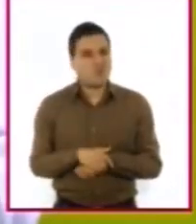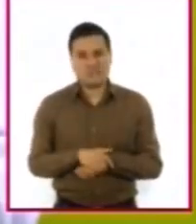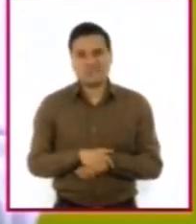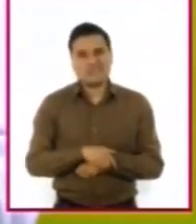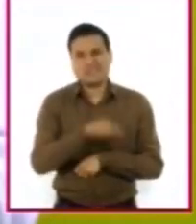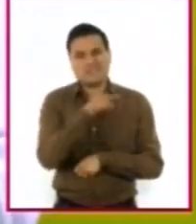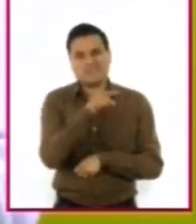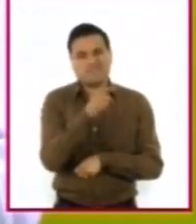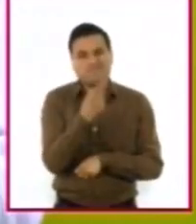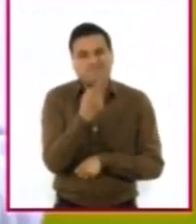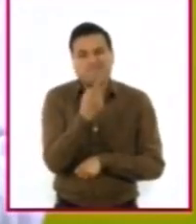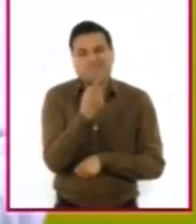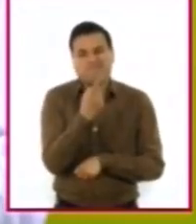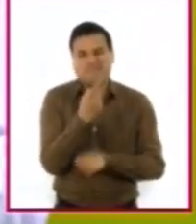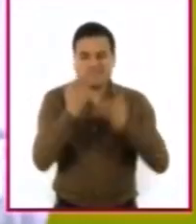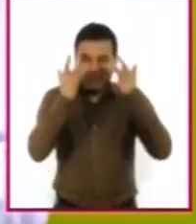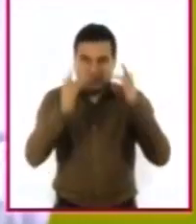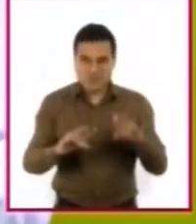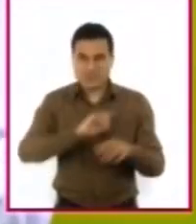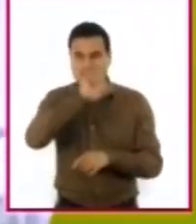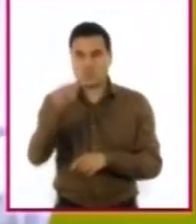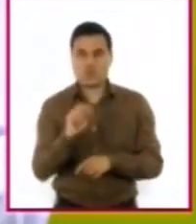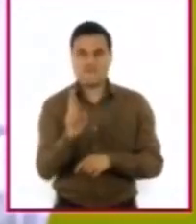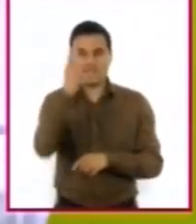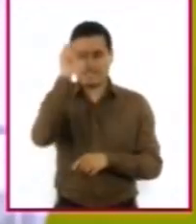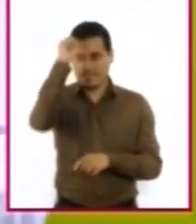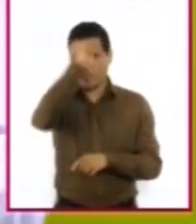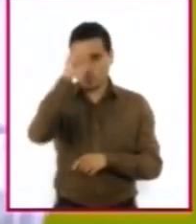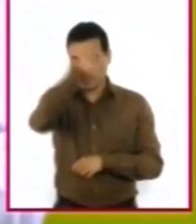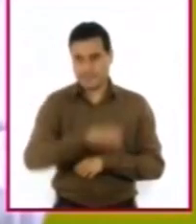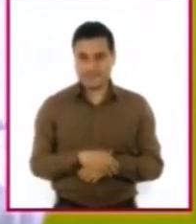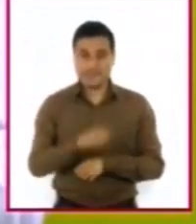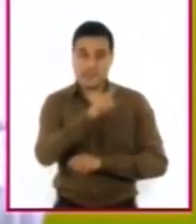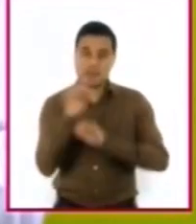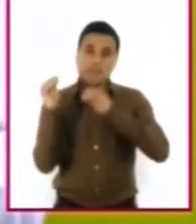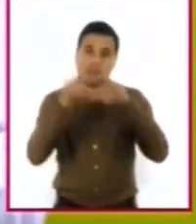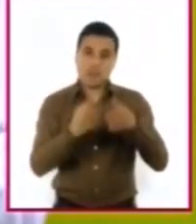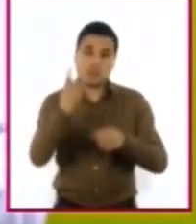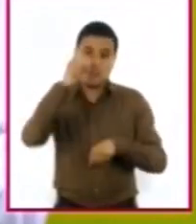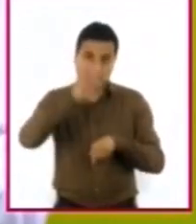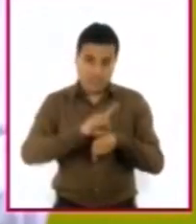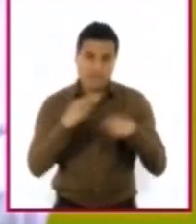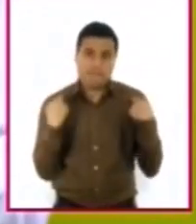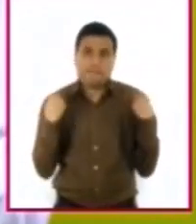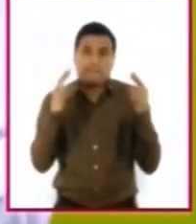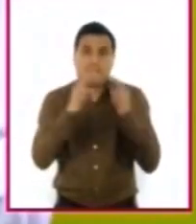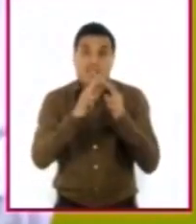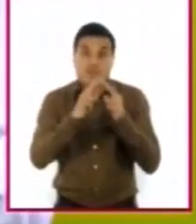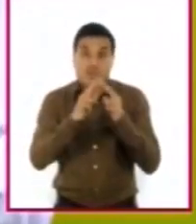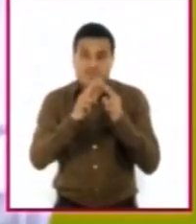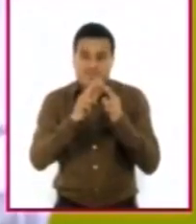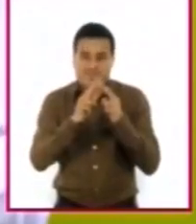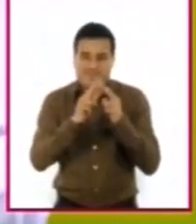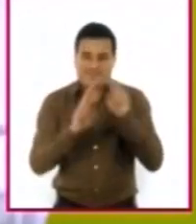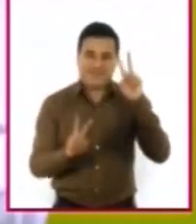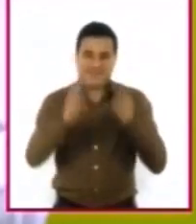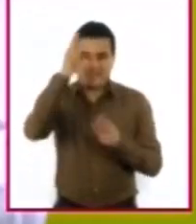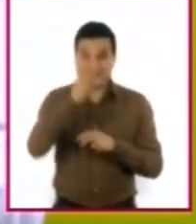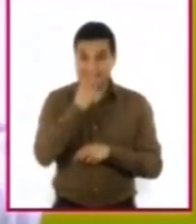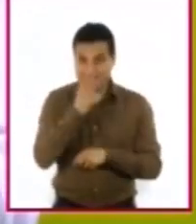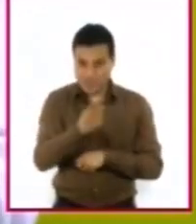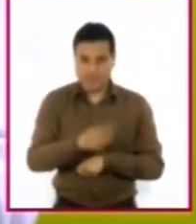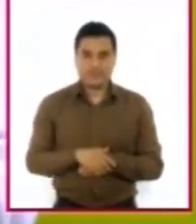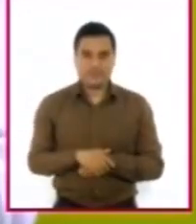una universidad para ser sacerdote. Ahí, un día sorprendido, su profesor de botánica le comentó: «Charles